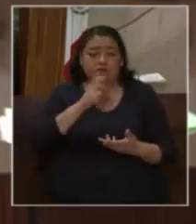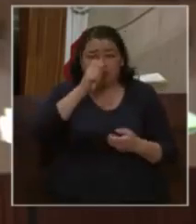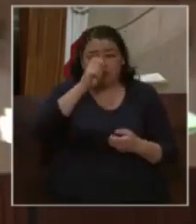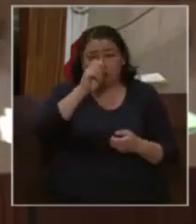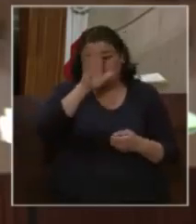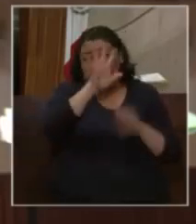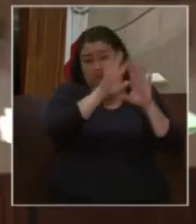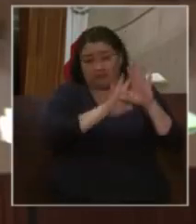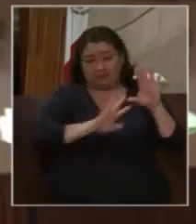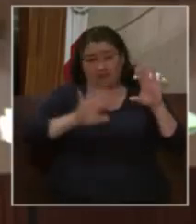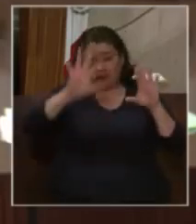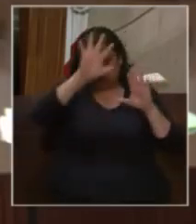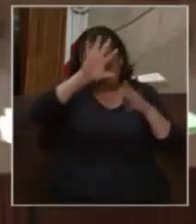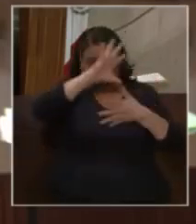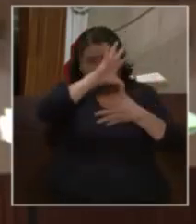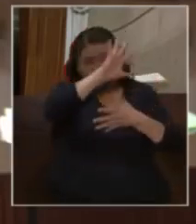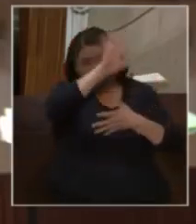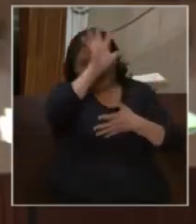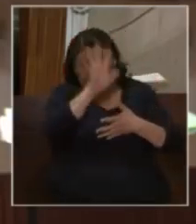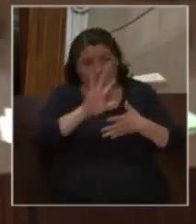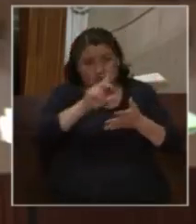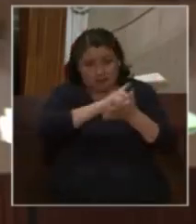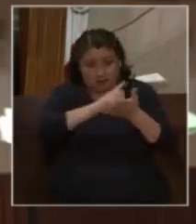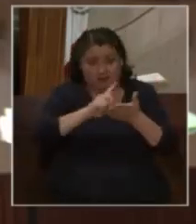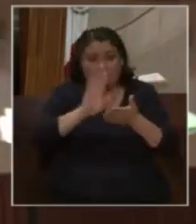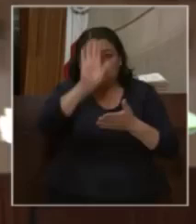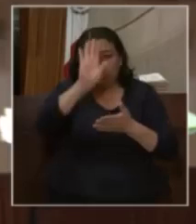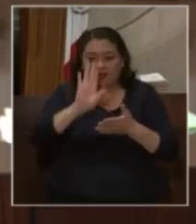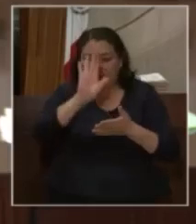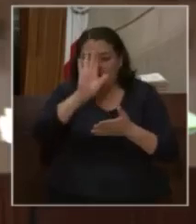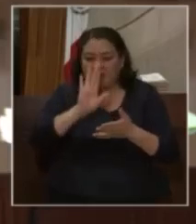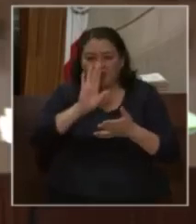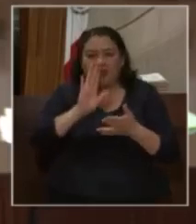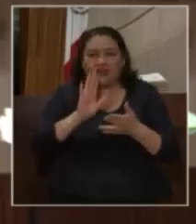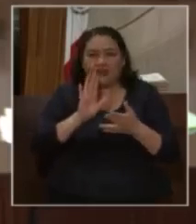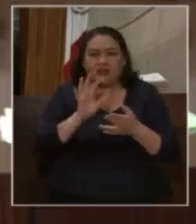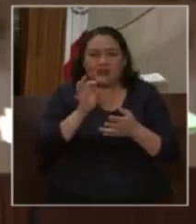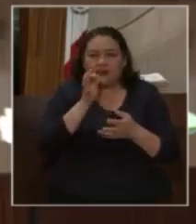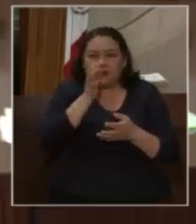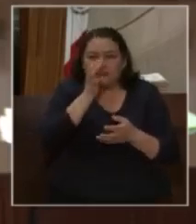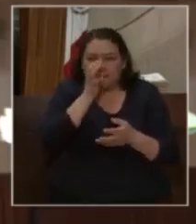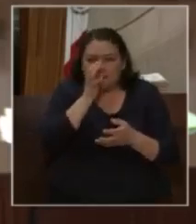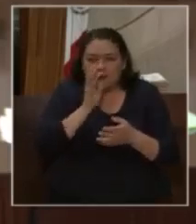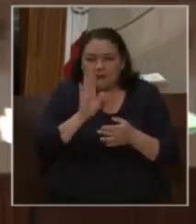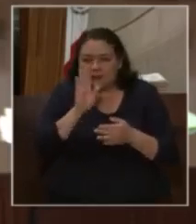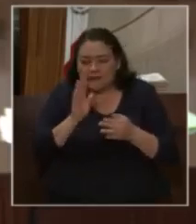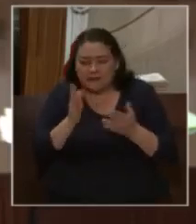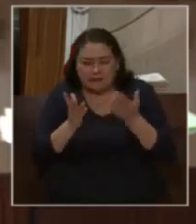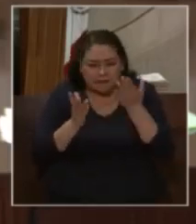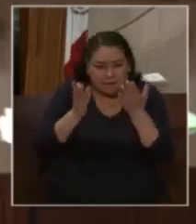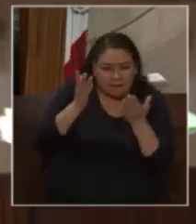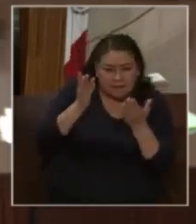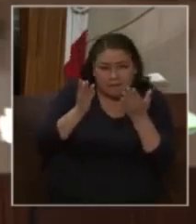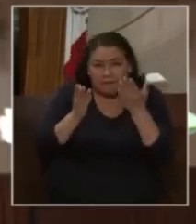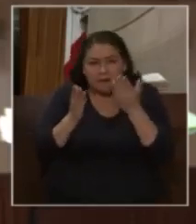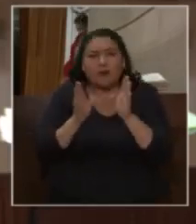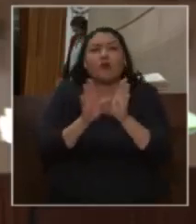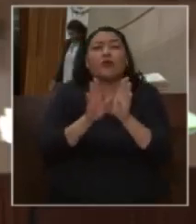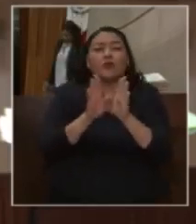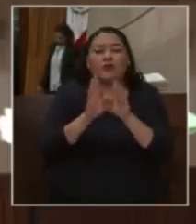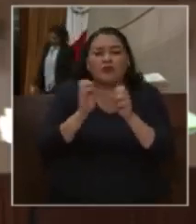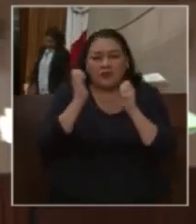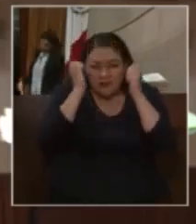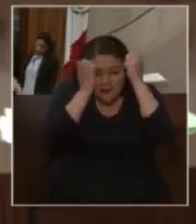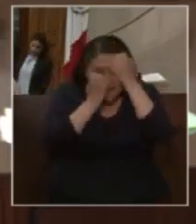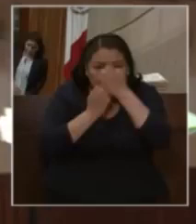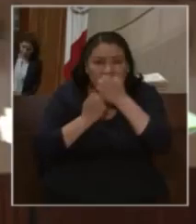estos mejores conocidos como casos frontera, donde pues evidentemente